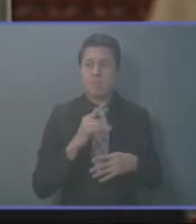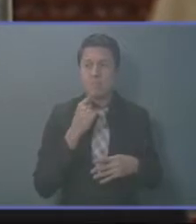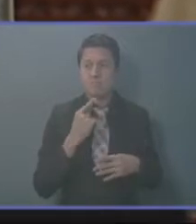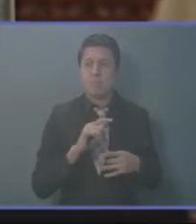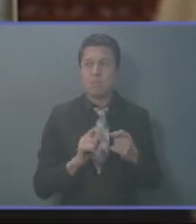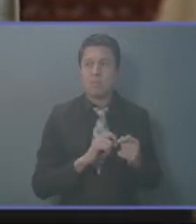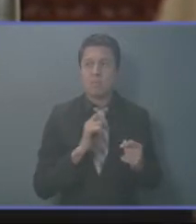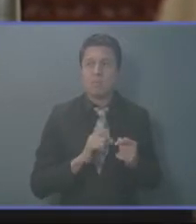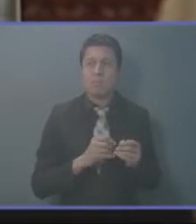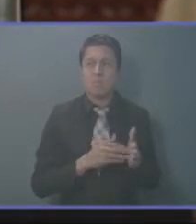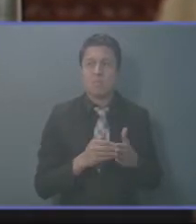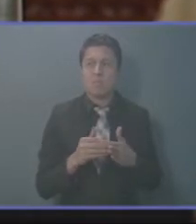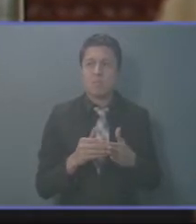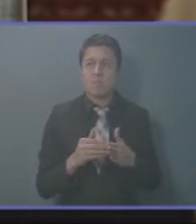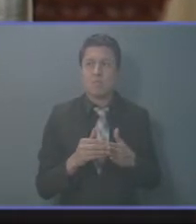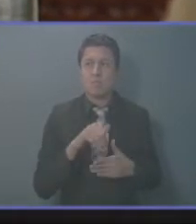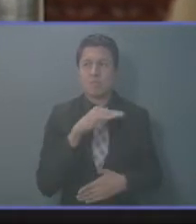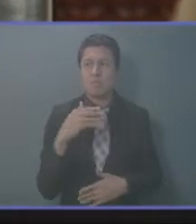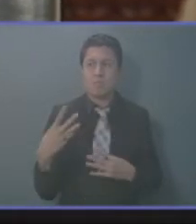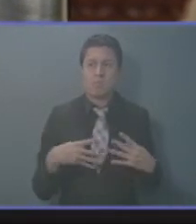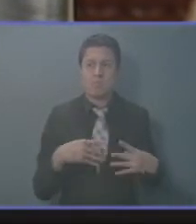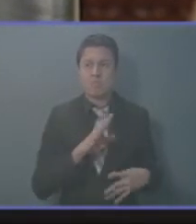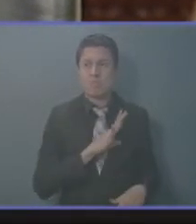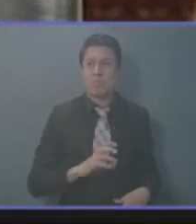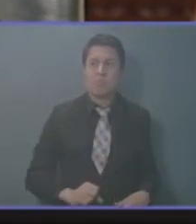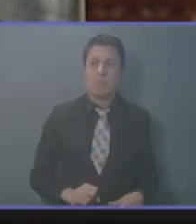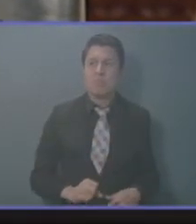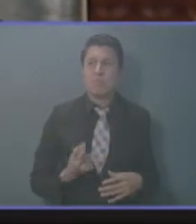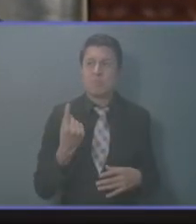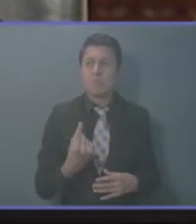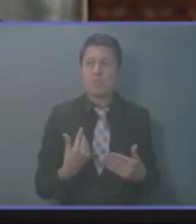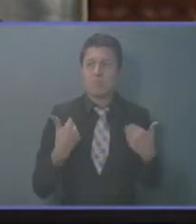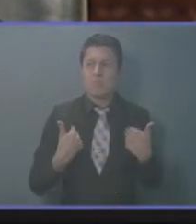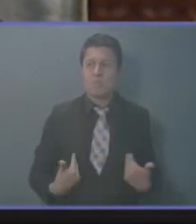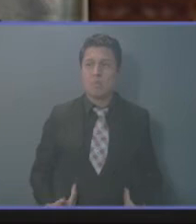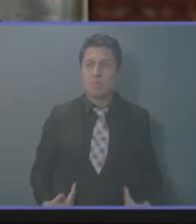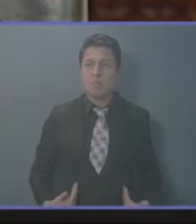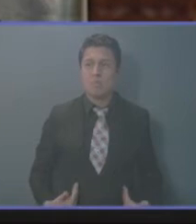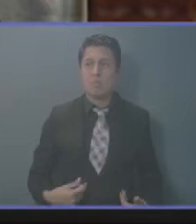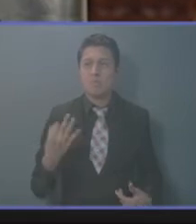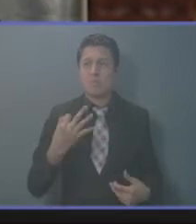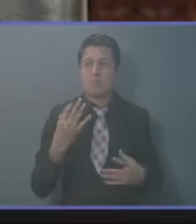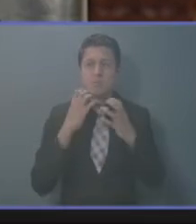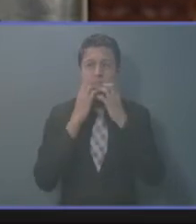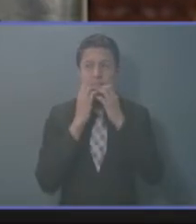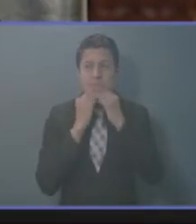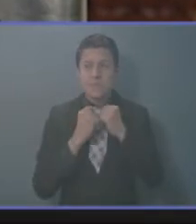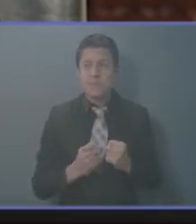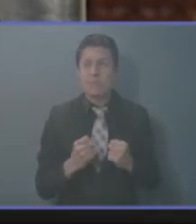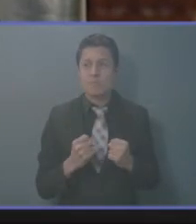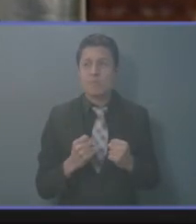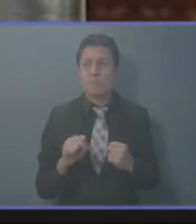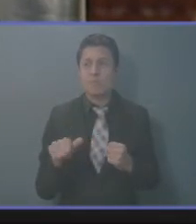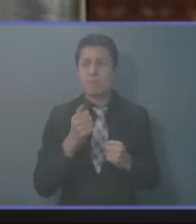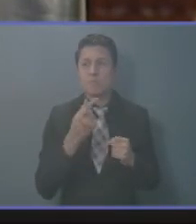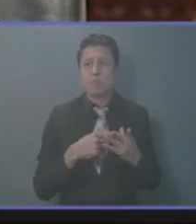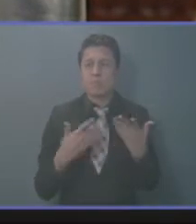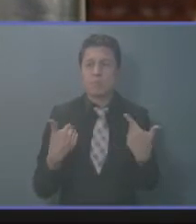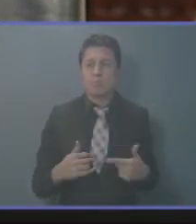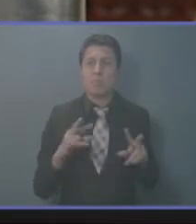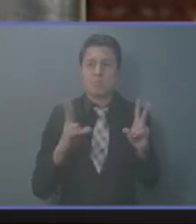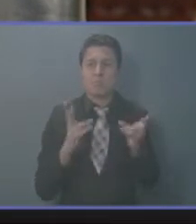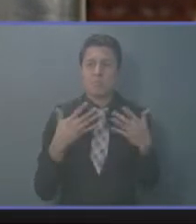define que el origen y el fin de la actividad del Estado es la persona humana y que el Estado debe asegurar a los habitantes, entre otros derechos, la